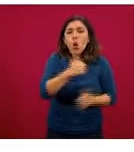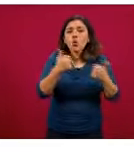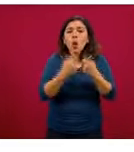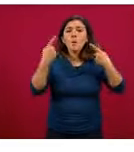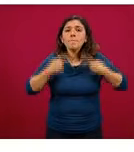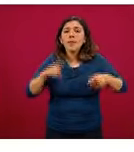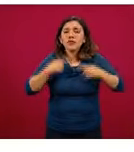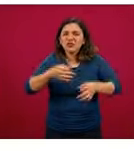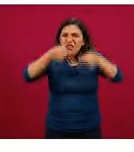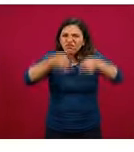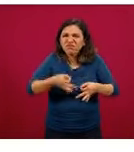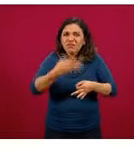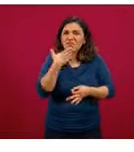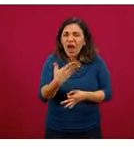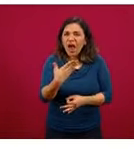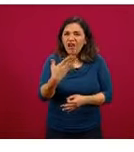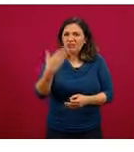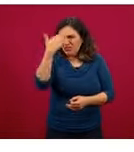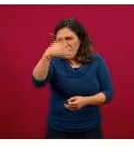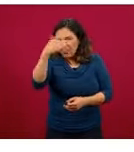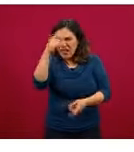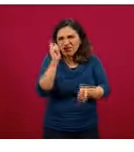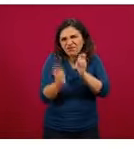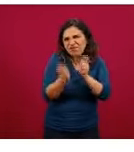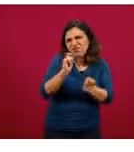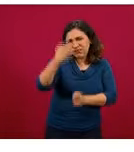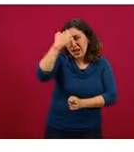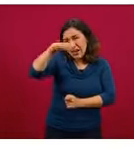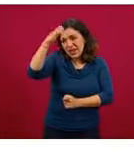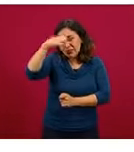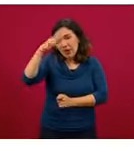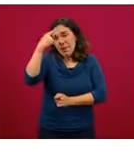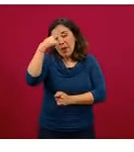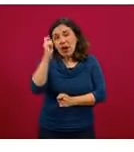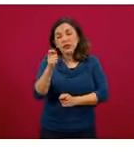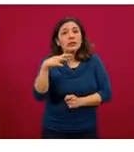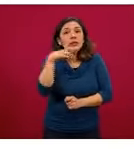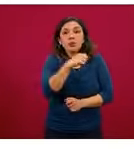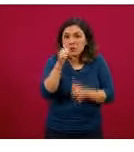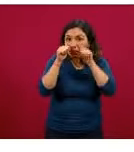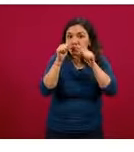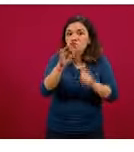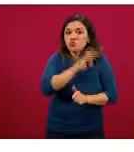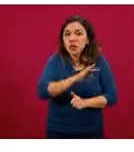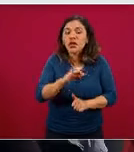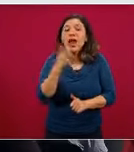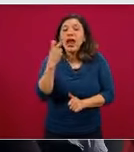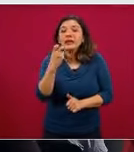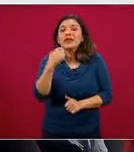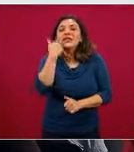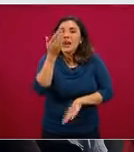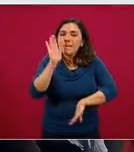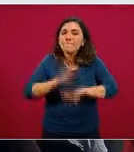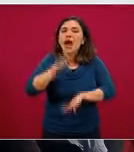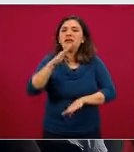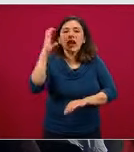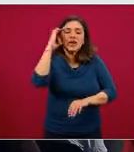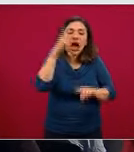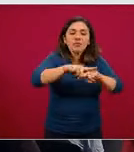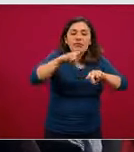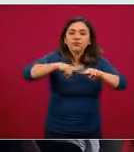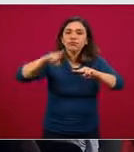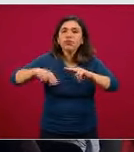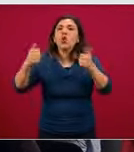personal debidamente capacitado y operacional inmediatamente, y la idea es aumentar camas, pero